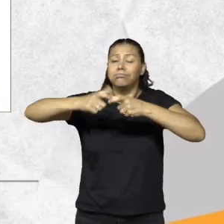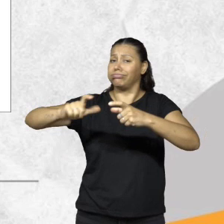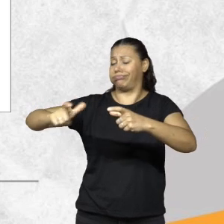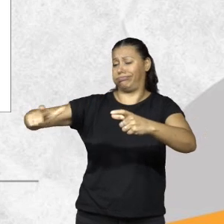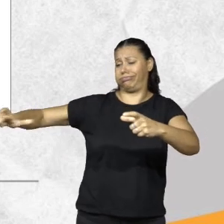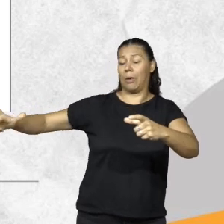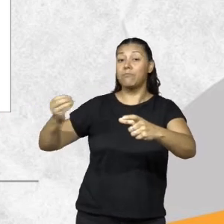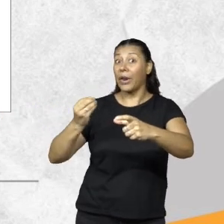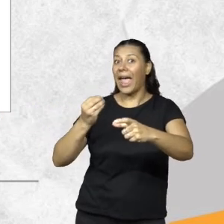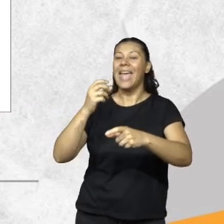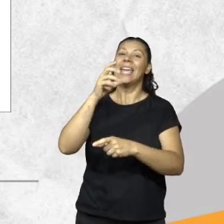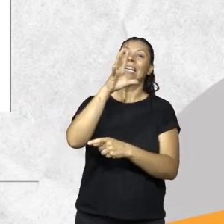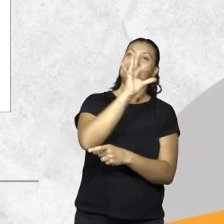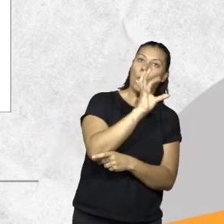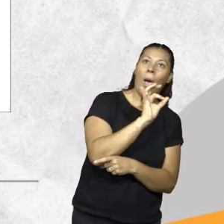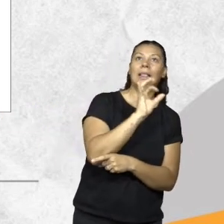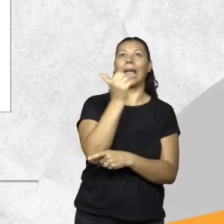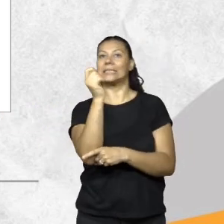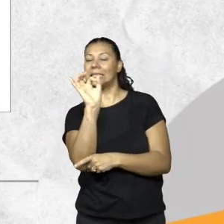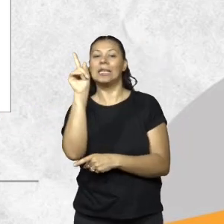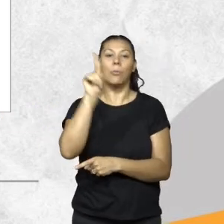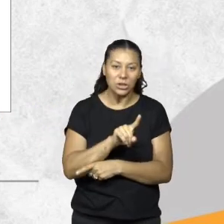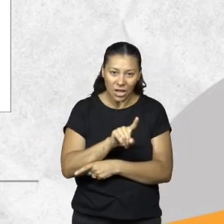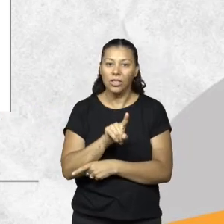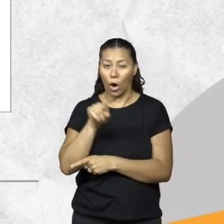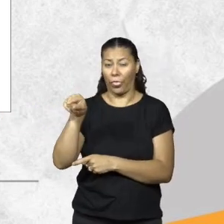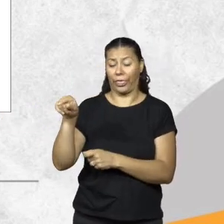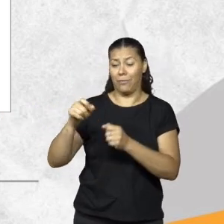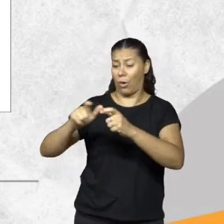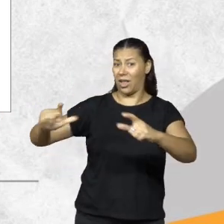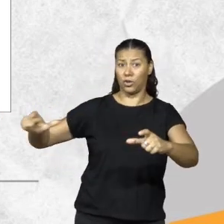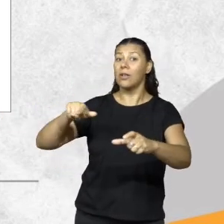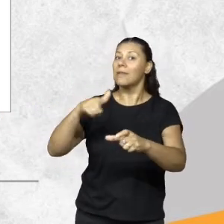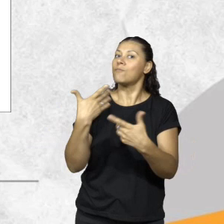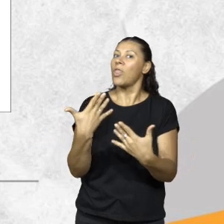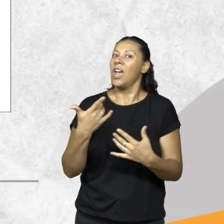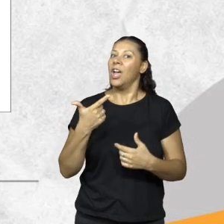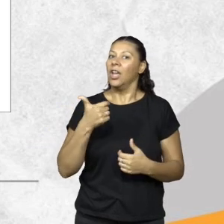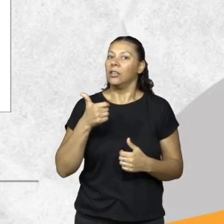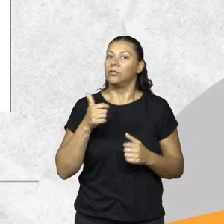entre el 50 y el 70% de esas floraciones pueden llegar a ser tóxicas.